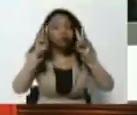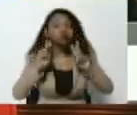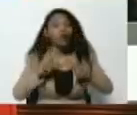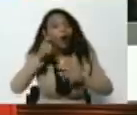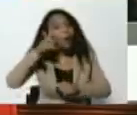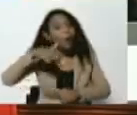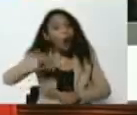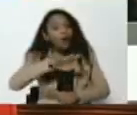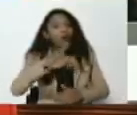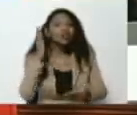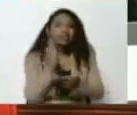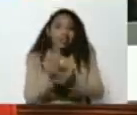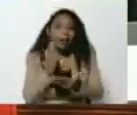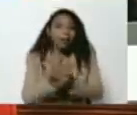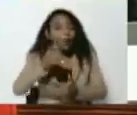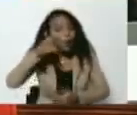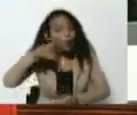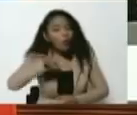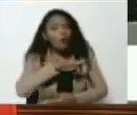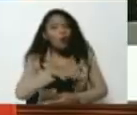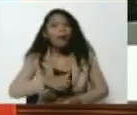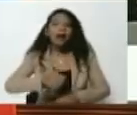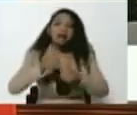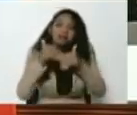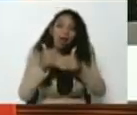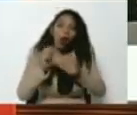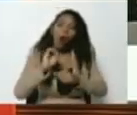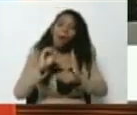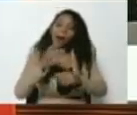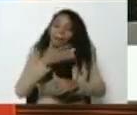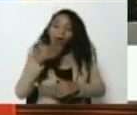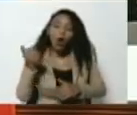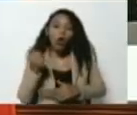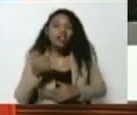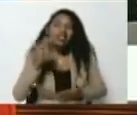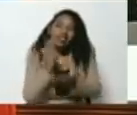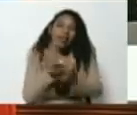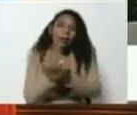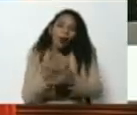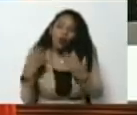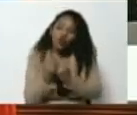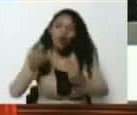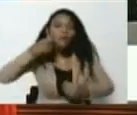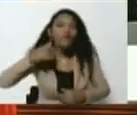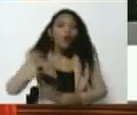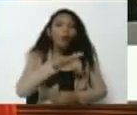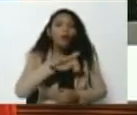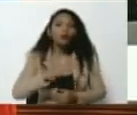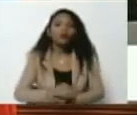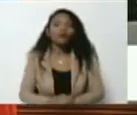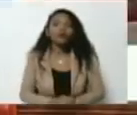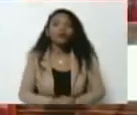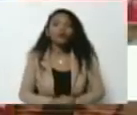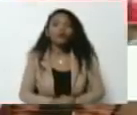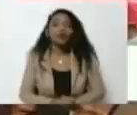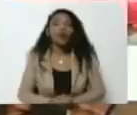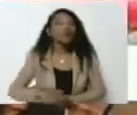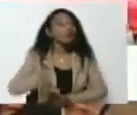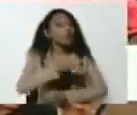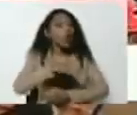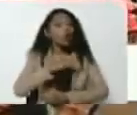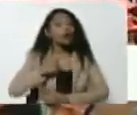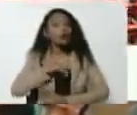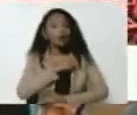pueblo, siempre con el pueblo, para bien o para mejor, siempre con el pueblo. Todo lo que